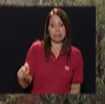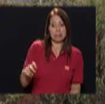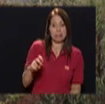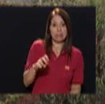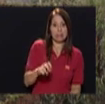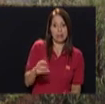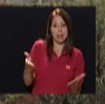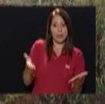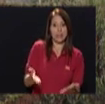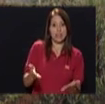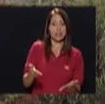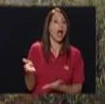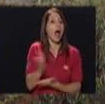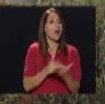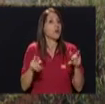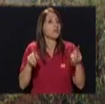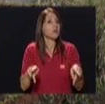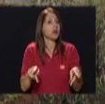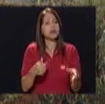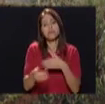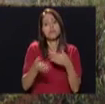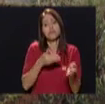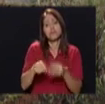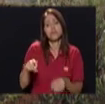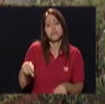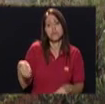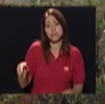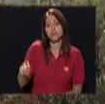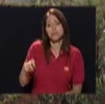las personas, ¿verdad? Muchos tienen quejas sobre la presencia, solo la